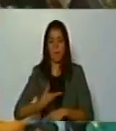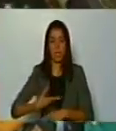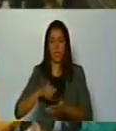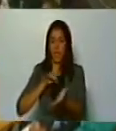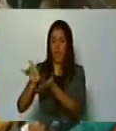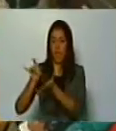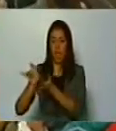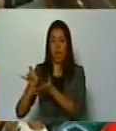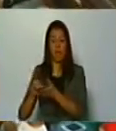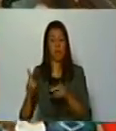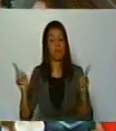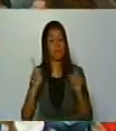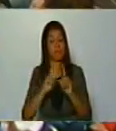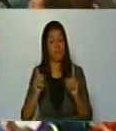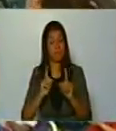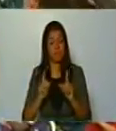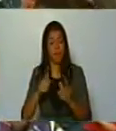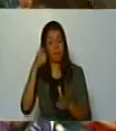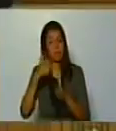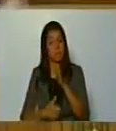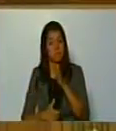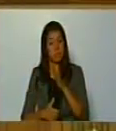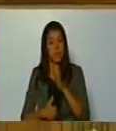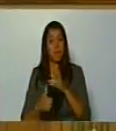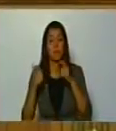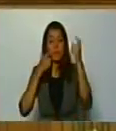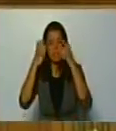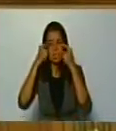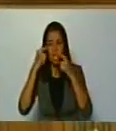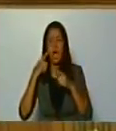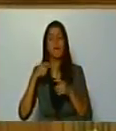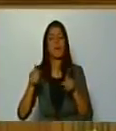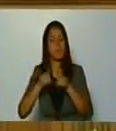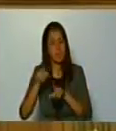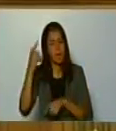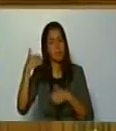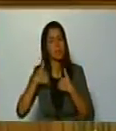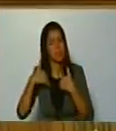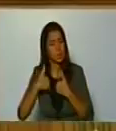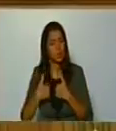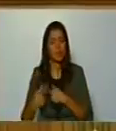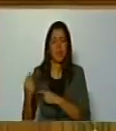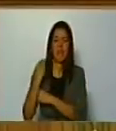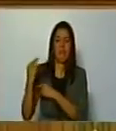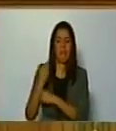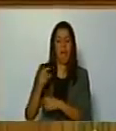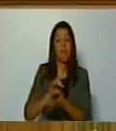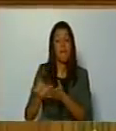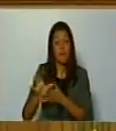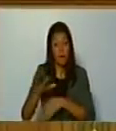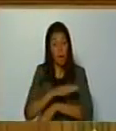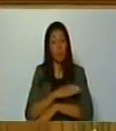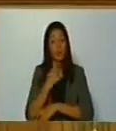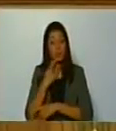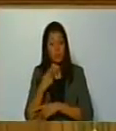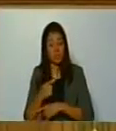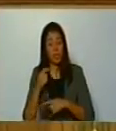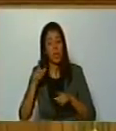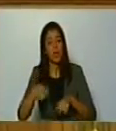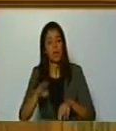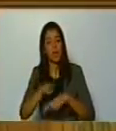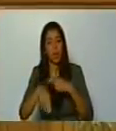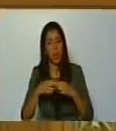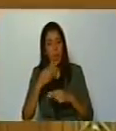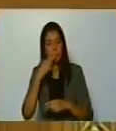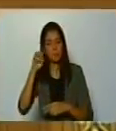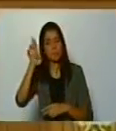legítimamente constituido, en este caso ocurrió con Chávez, ahora con Maduro, y que nunca más vuelva a ocurrir, señores,